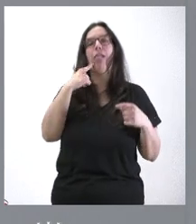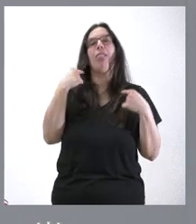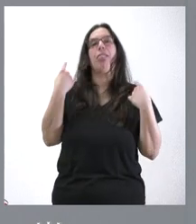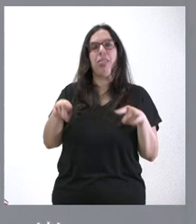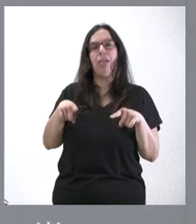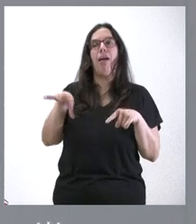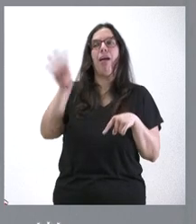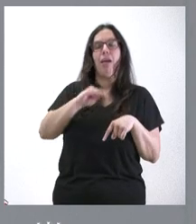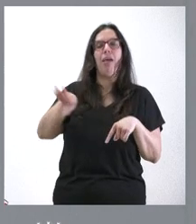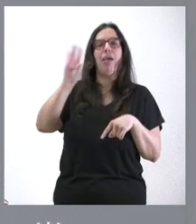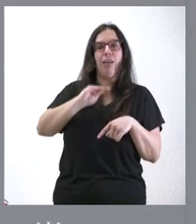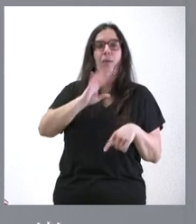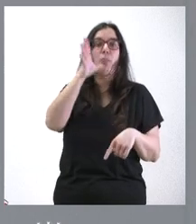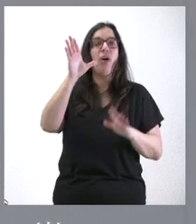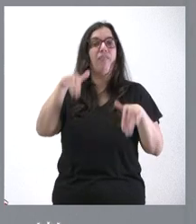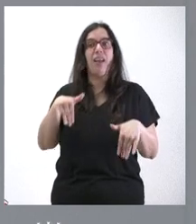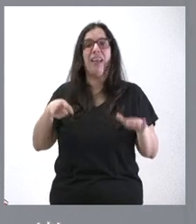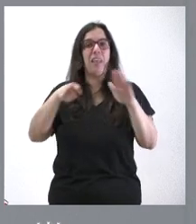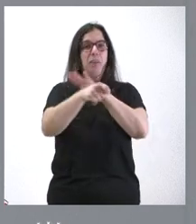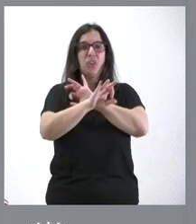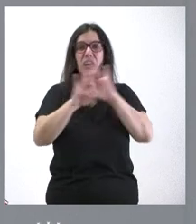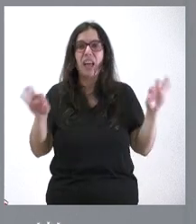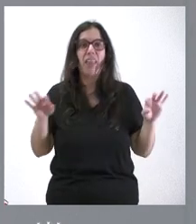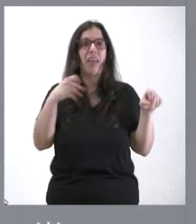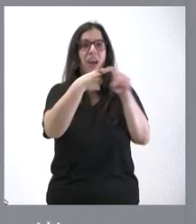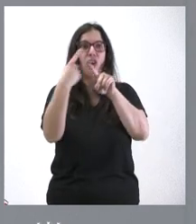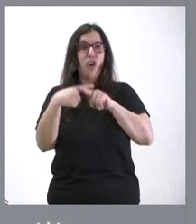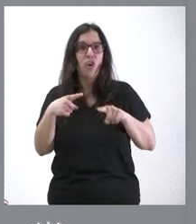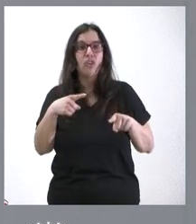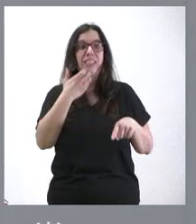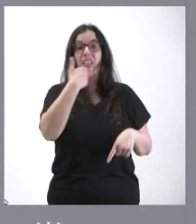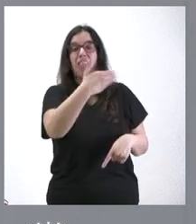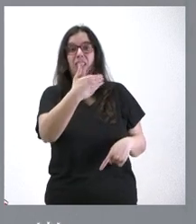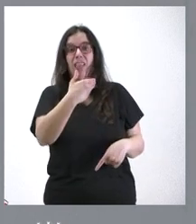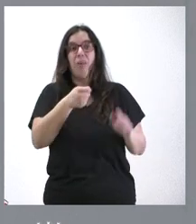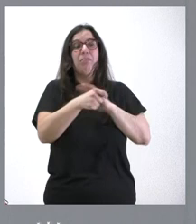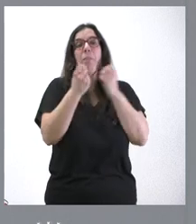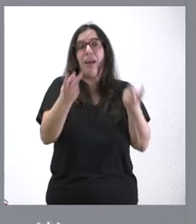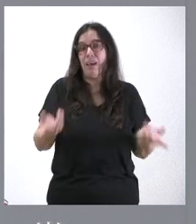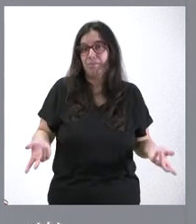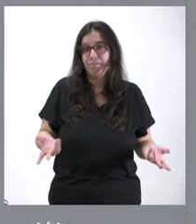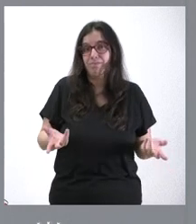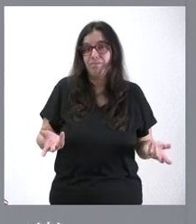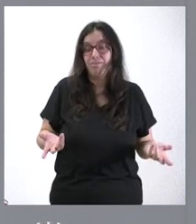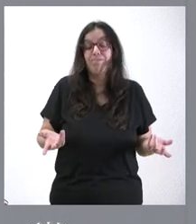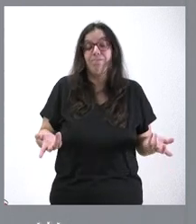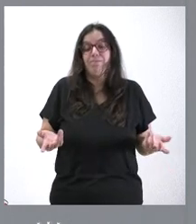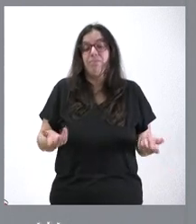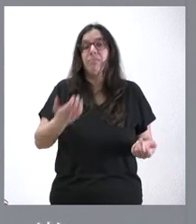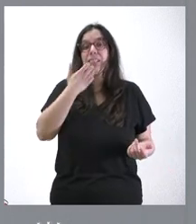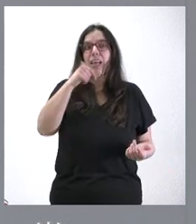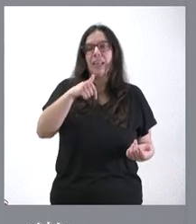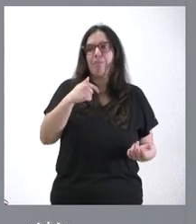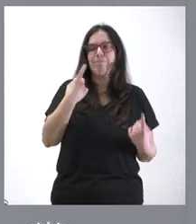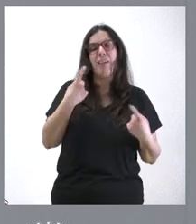como al final no se invierte En aquellos sitios que se desprecian y cuando echamos en falta algú unas